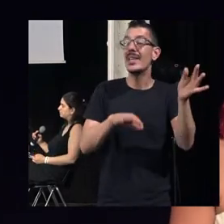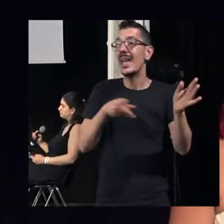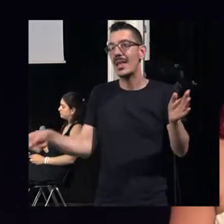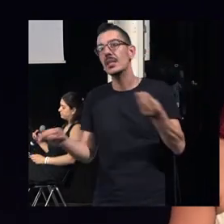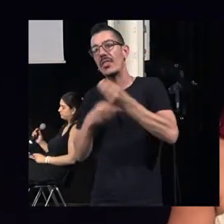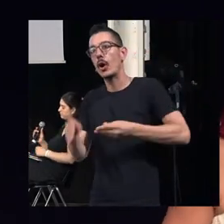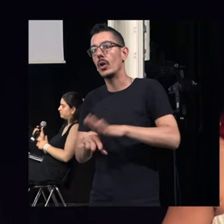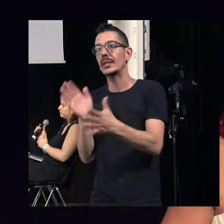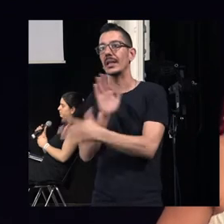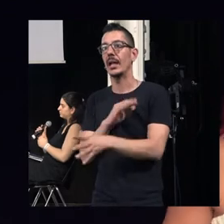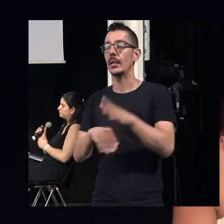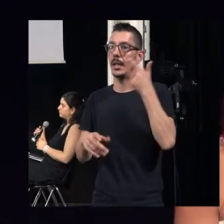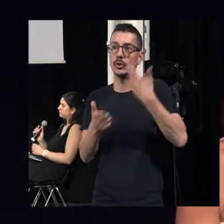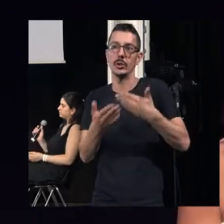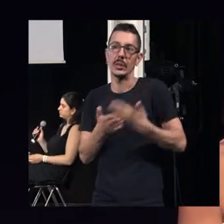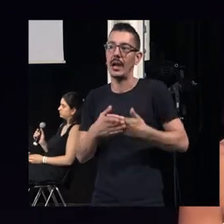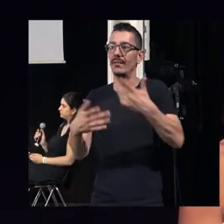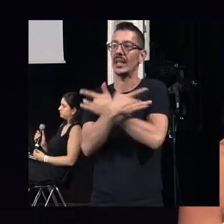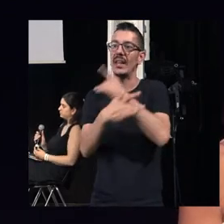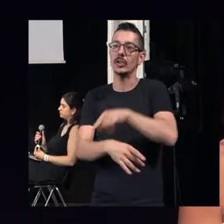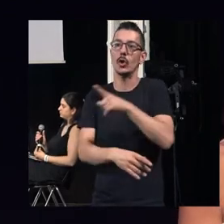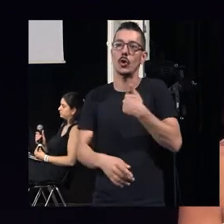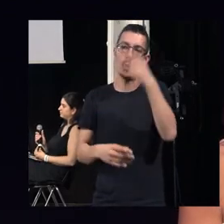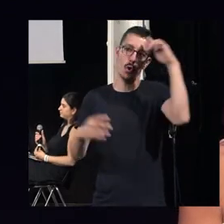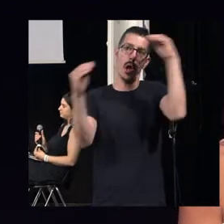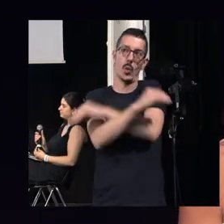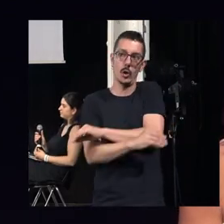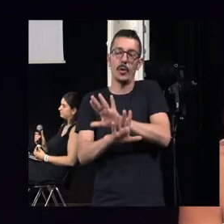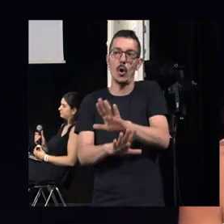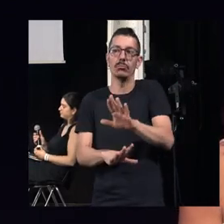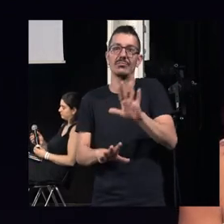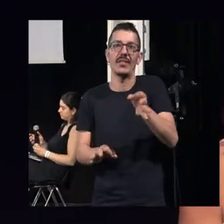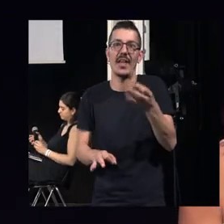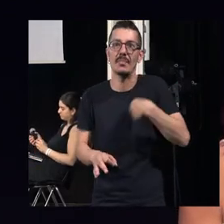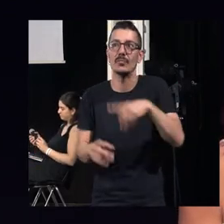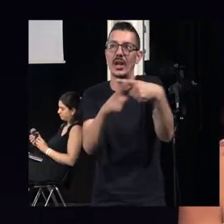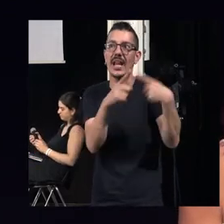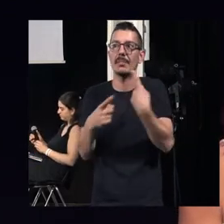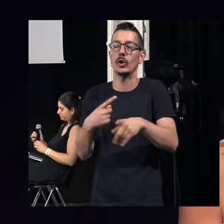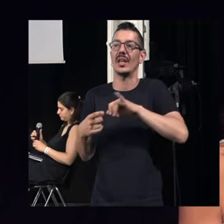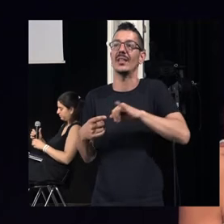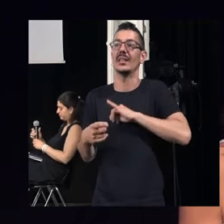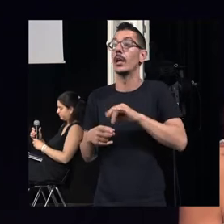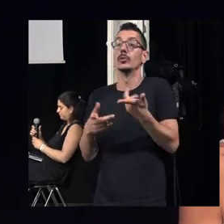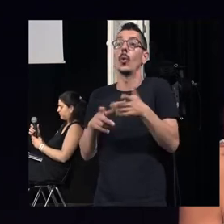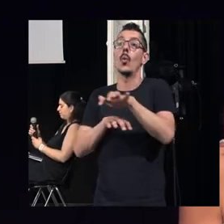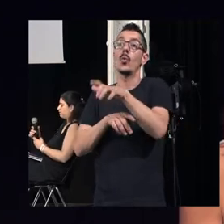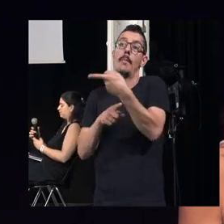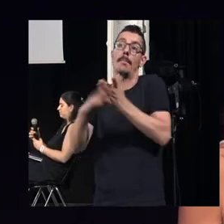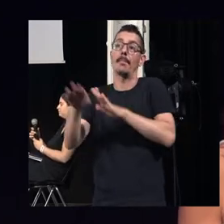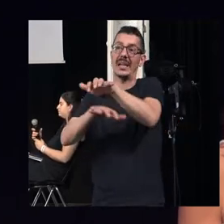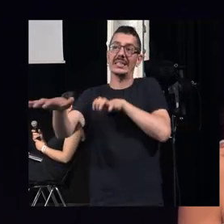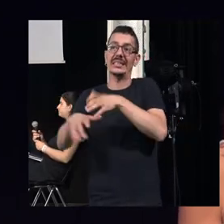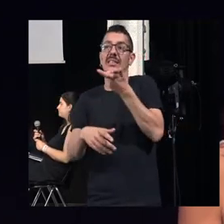demostrar ninguna virginidad ni nada que se le parezca. Pero sí es cierto que estos elementos identitarios que asume una parte importante del pueblo gitano